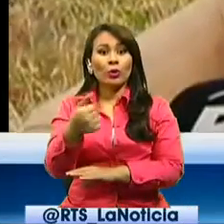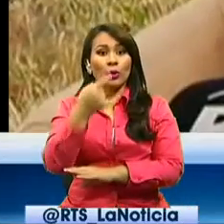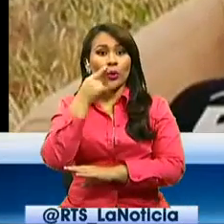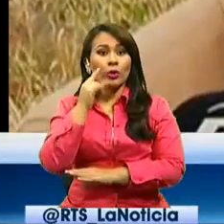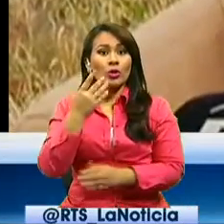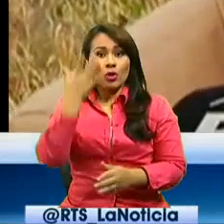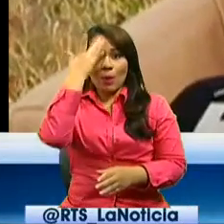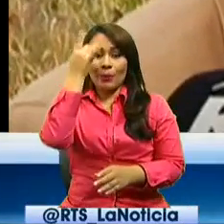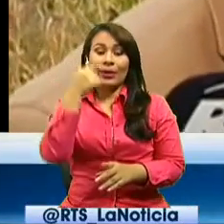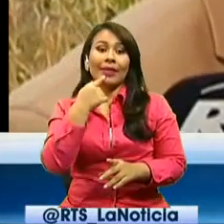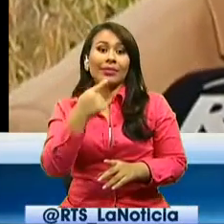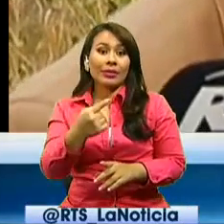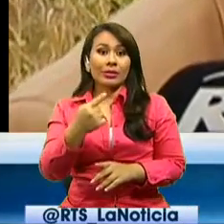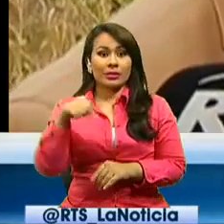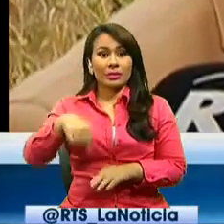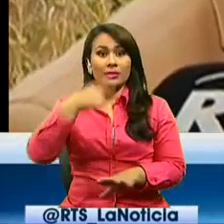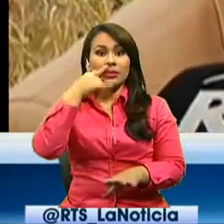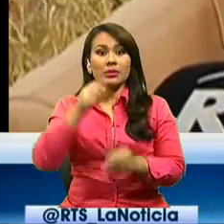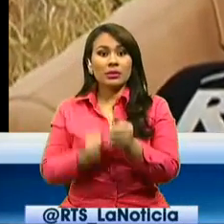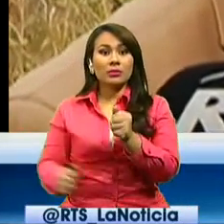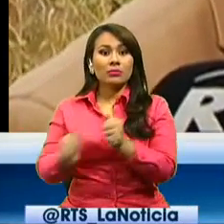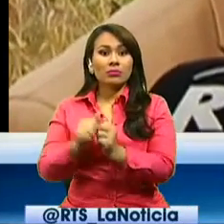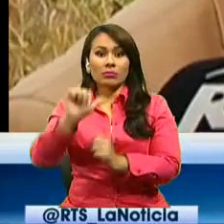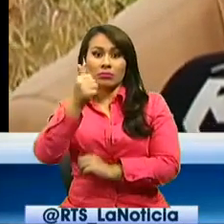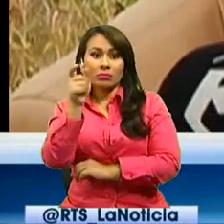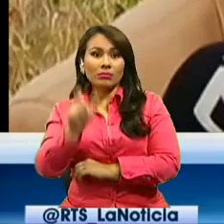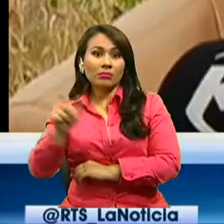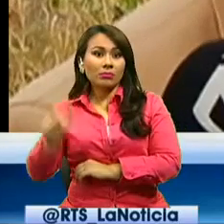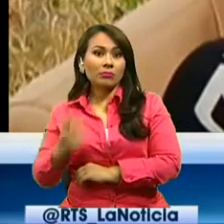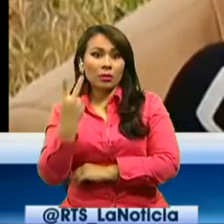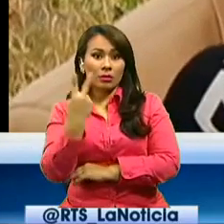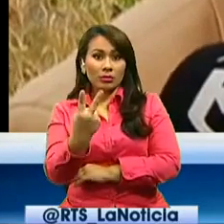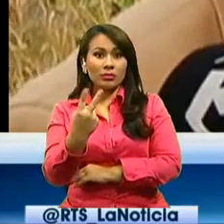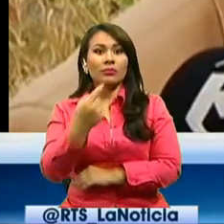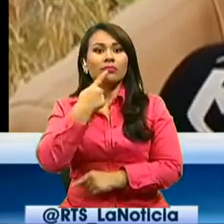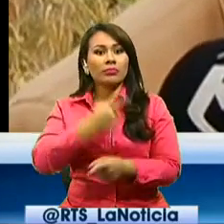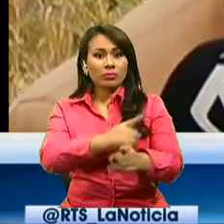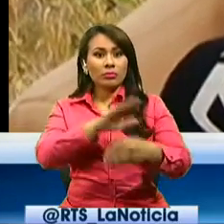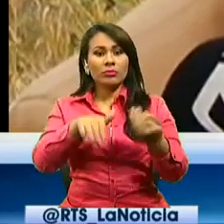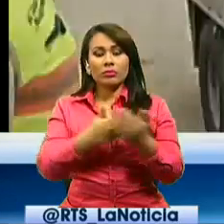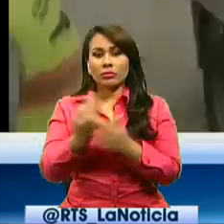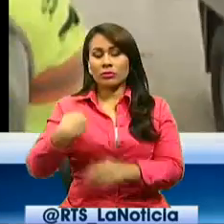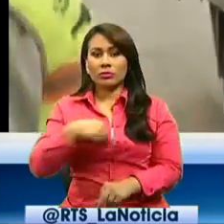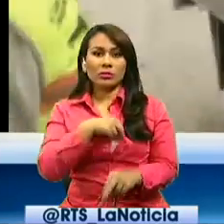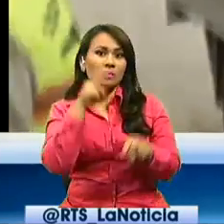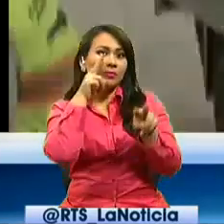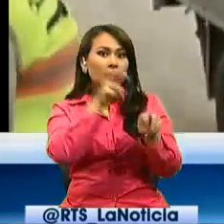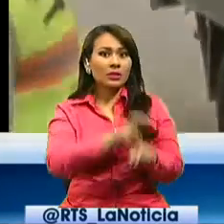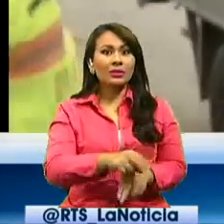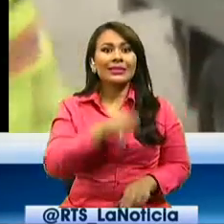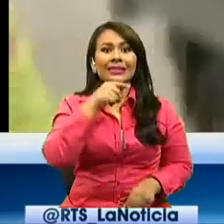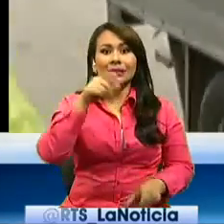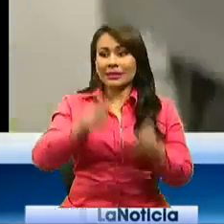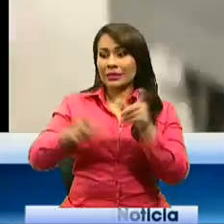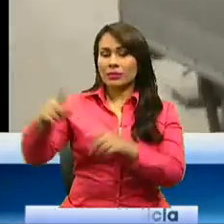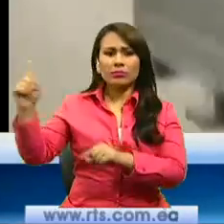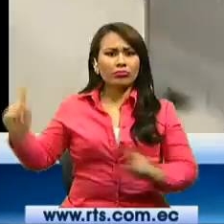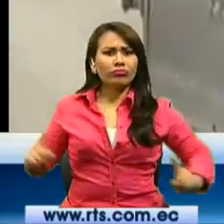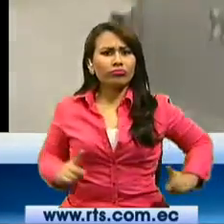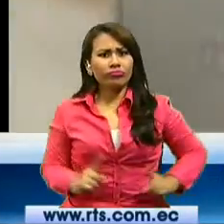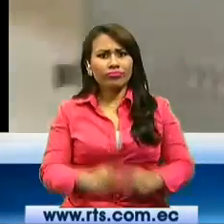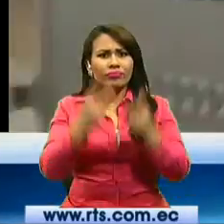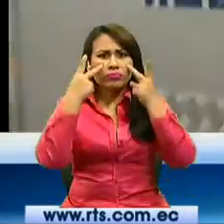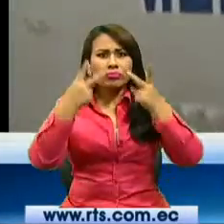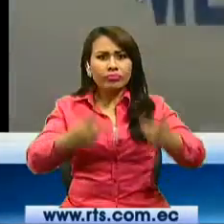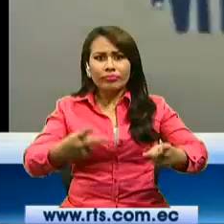que se quede en el sector y que después tengamos que venir. En todo caso, la investigación continúa en el mismo sector. Personal de criminalística realizó el levantamiento